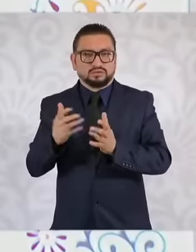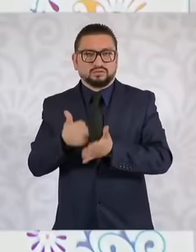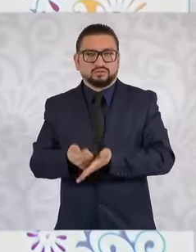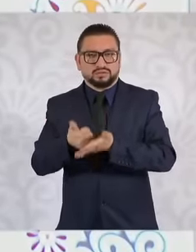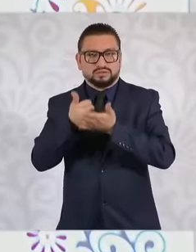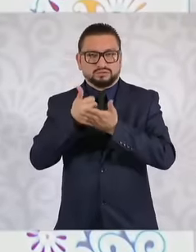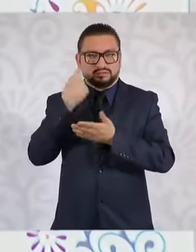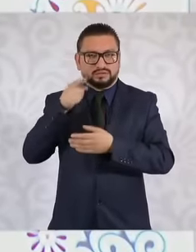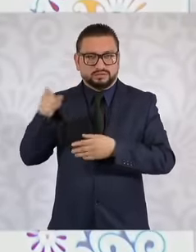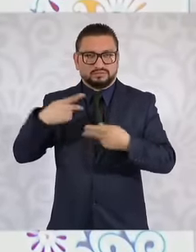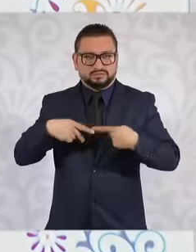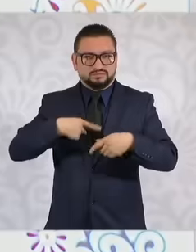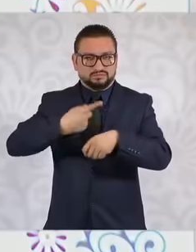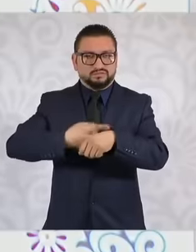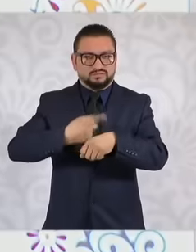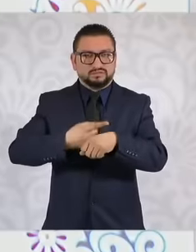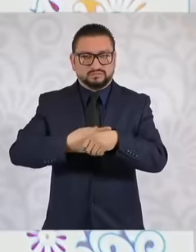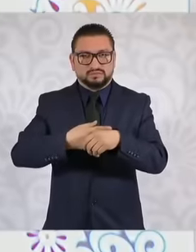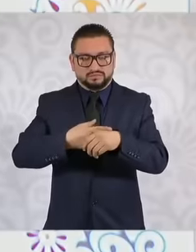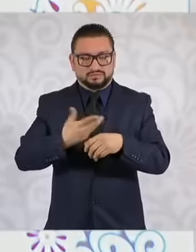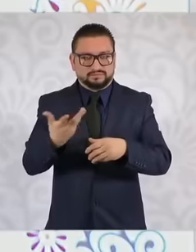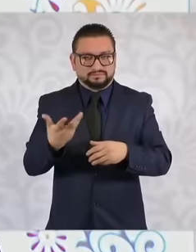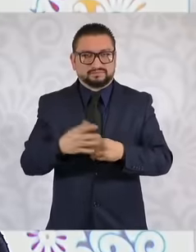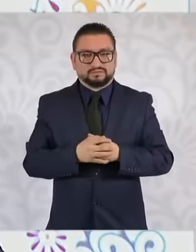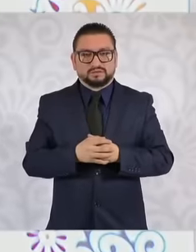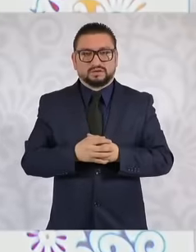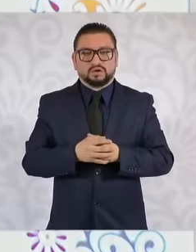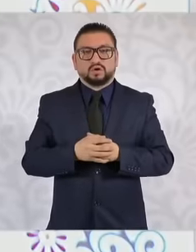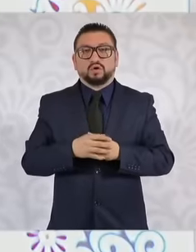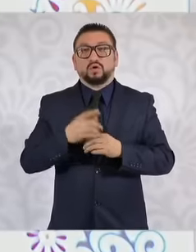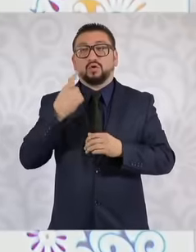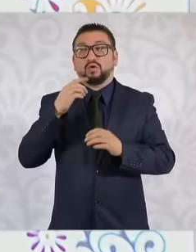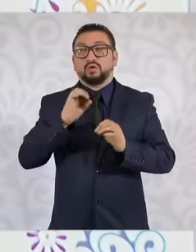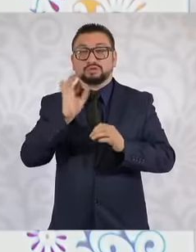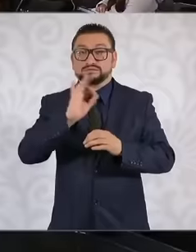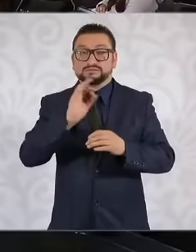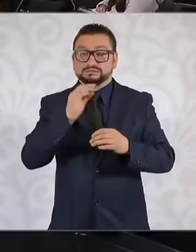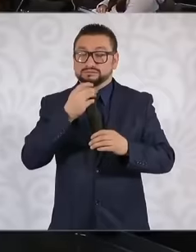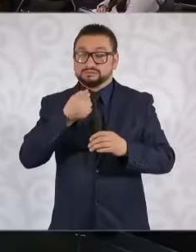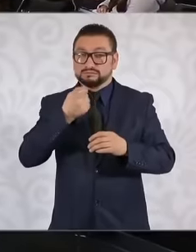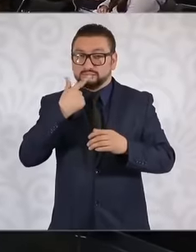ayudar a la persona enferma o para prevenir